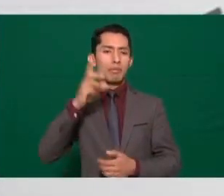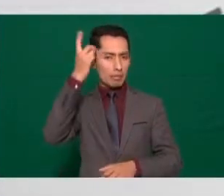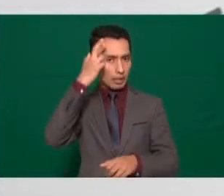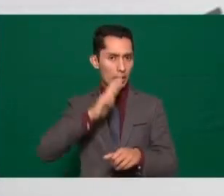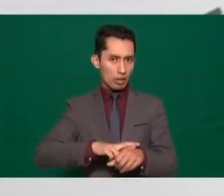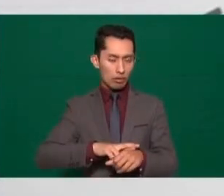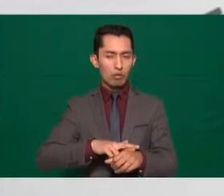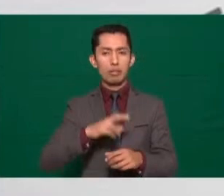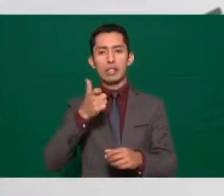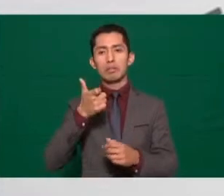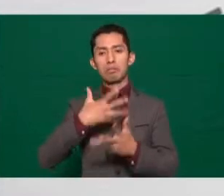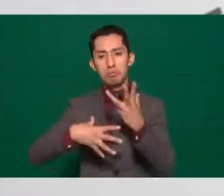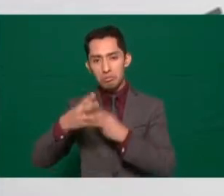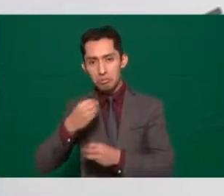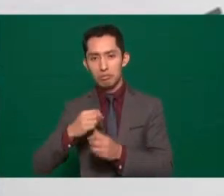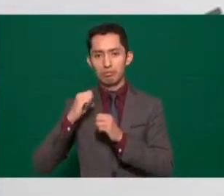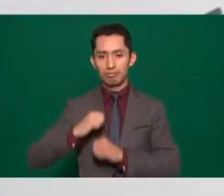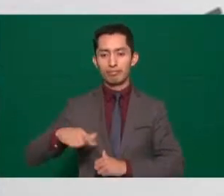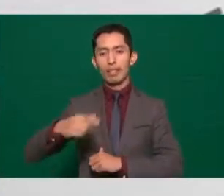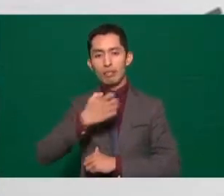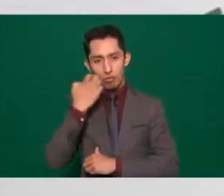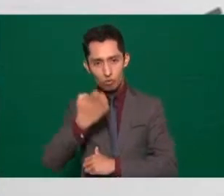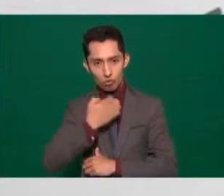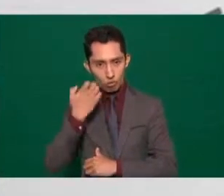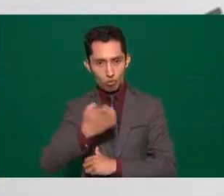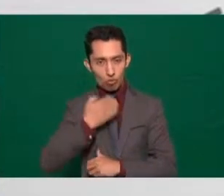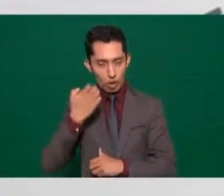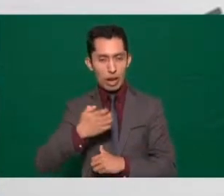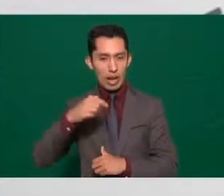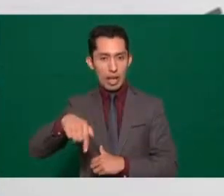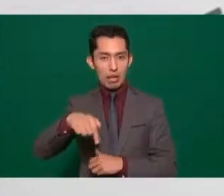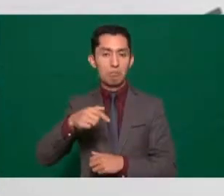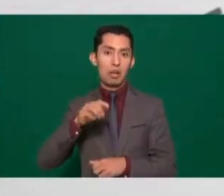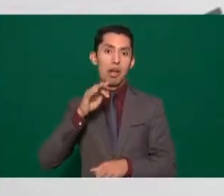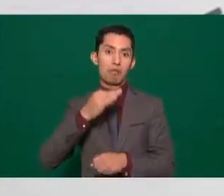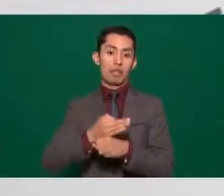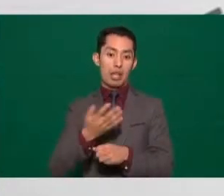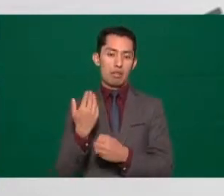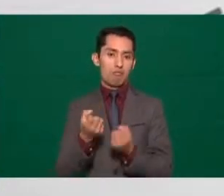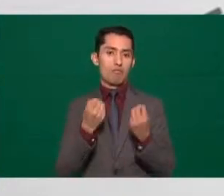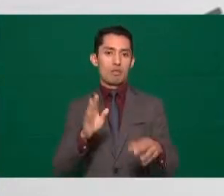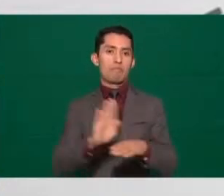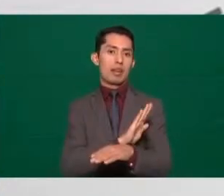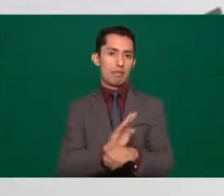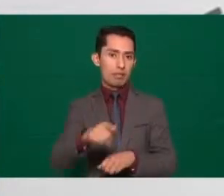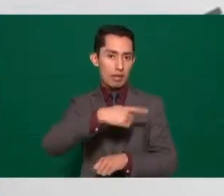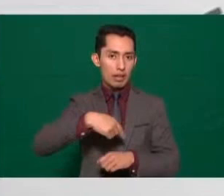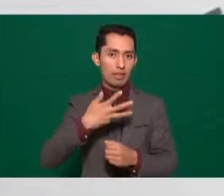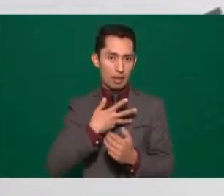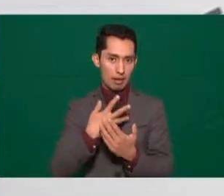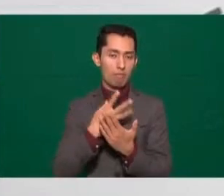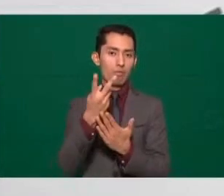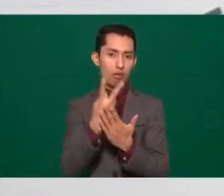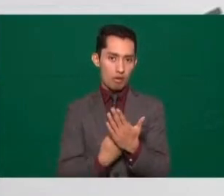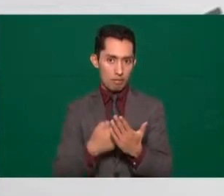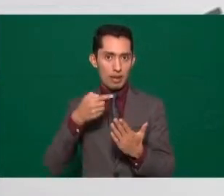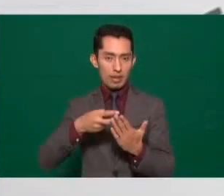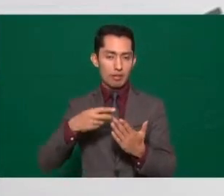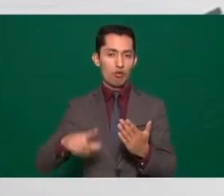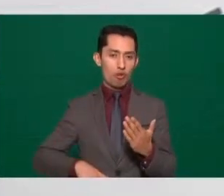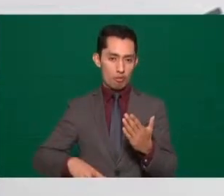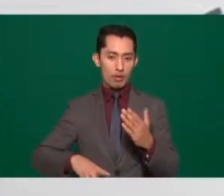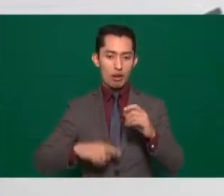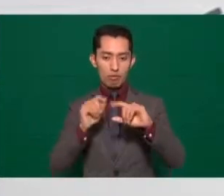directores tesoreros de las escuelas que han sido beneficiadas con este programa del Gobierno